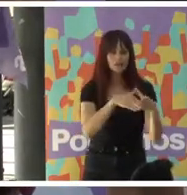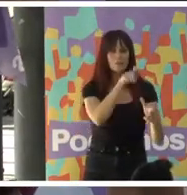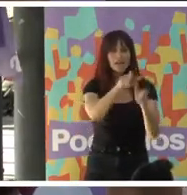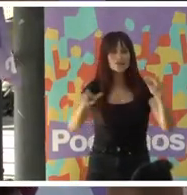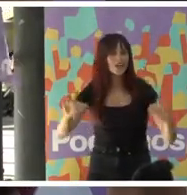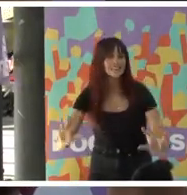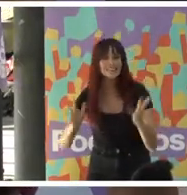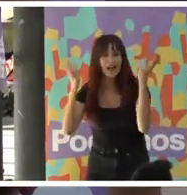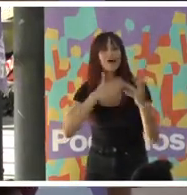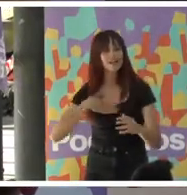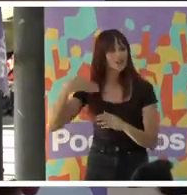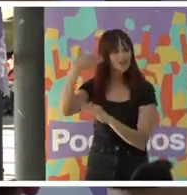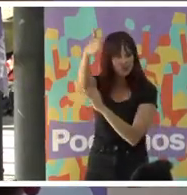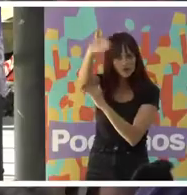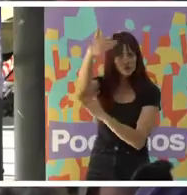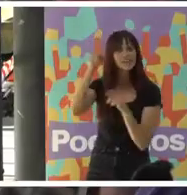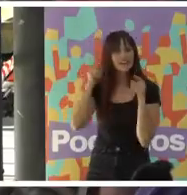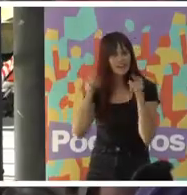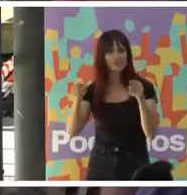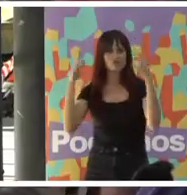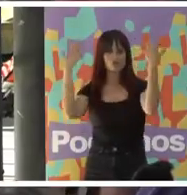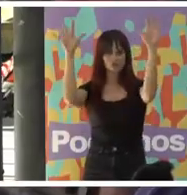a personas.